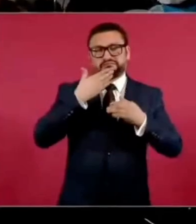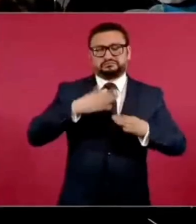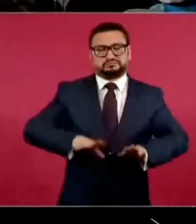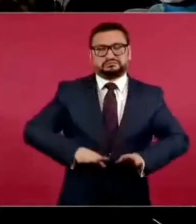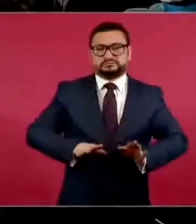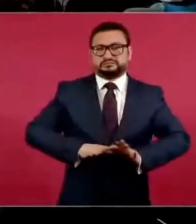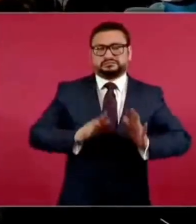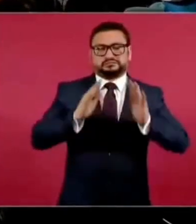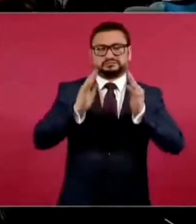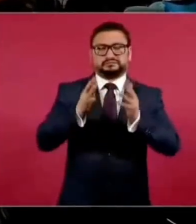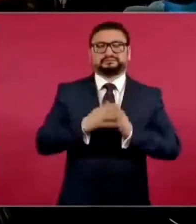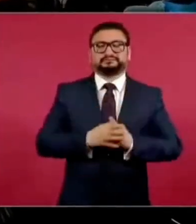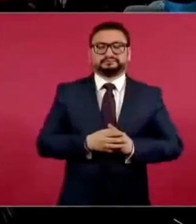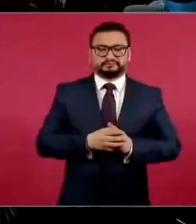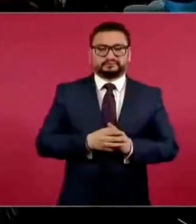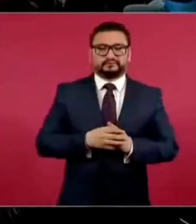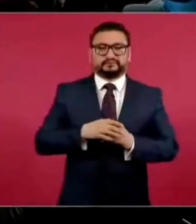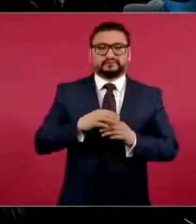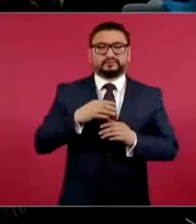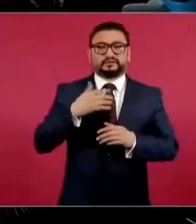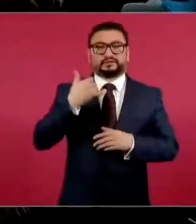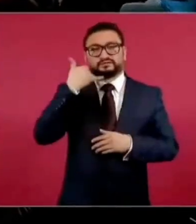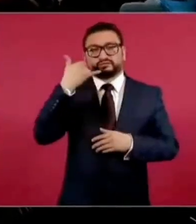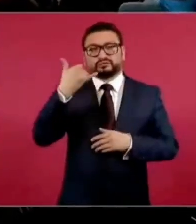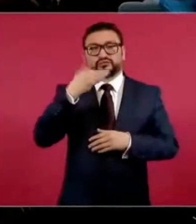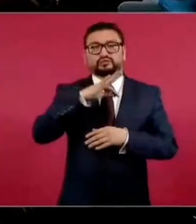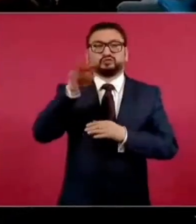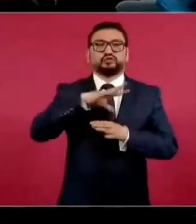presidentes, pues todos graban.